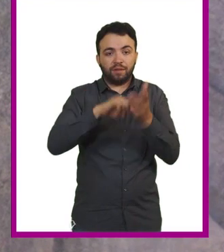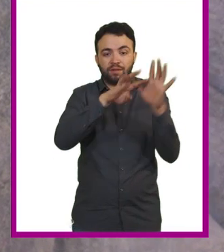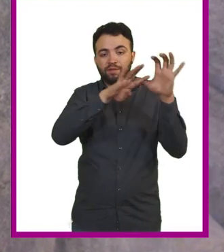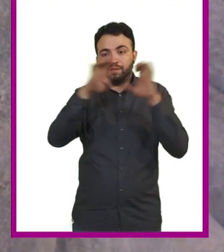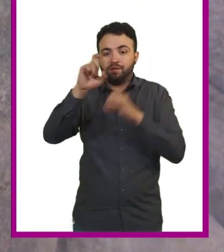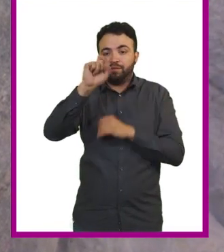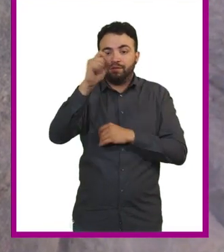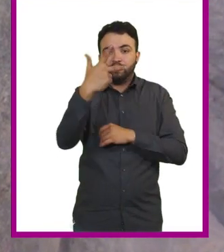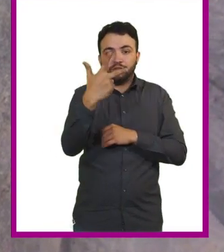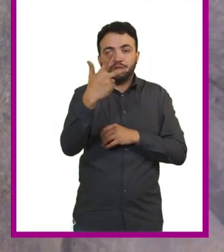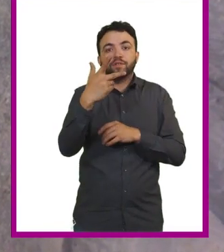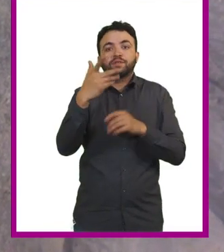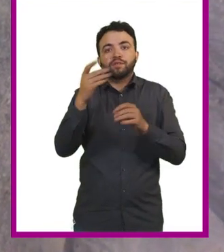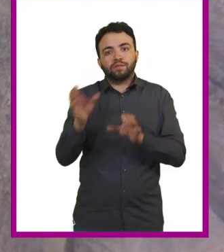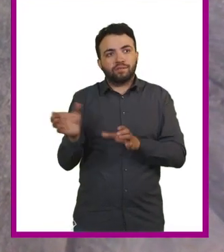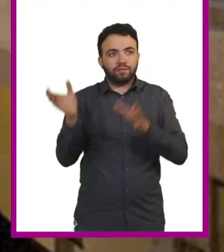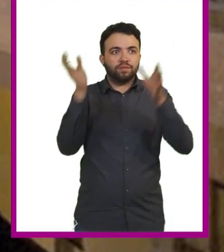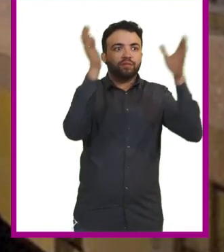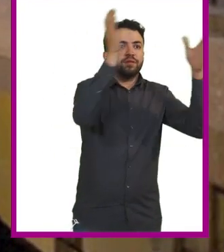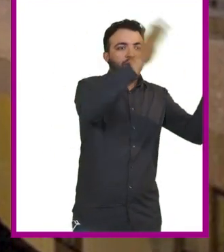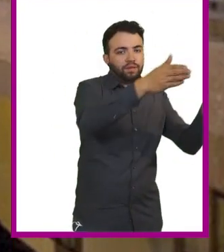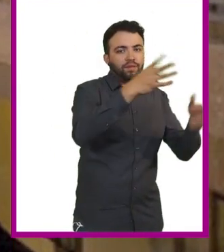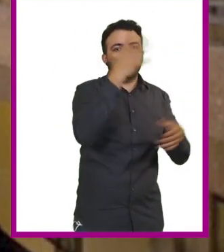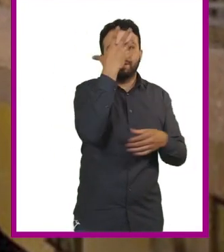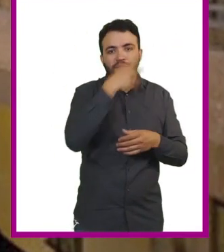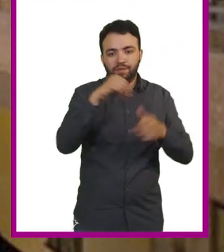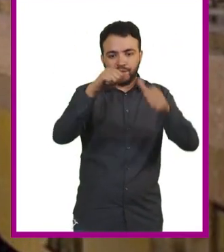en 1965.